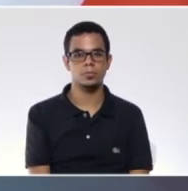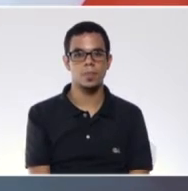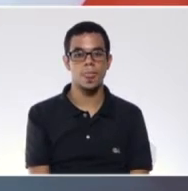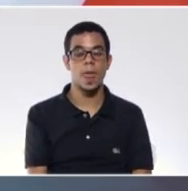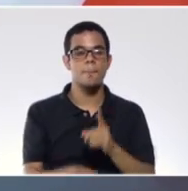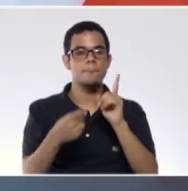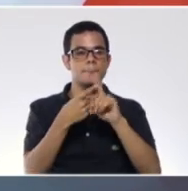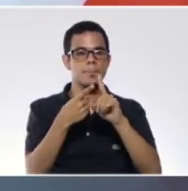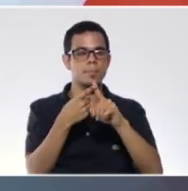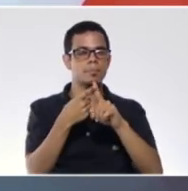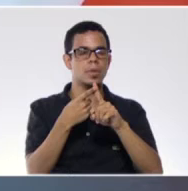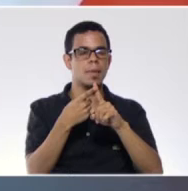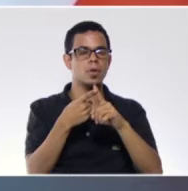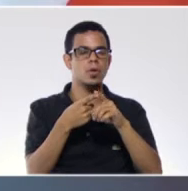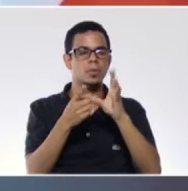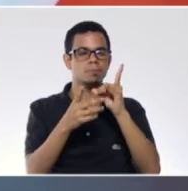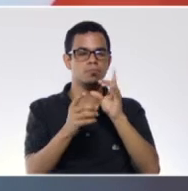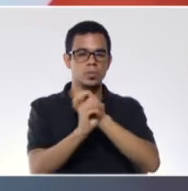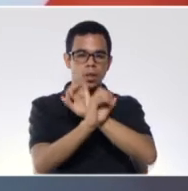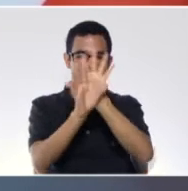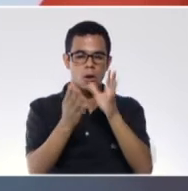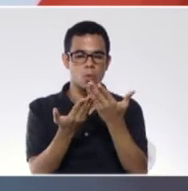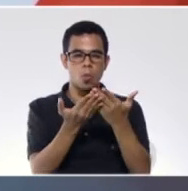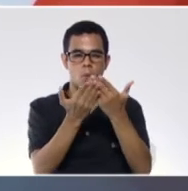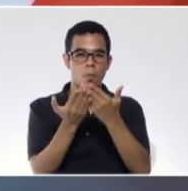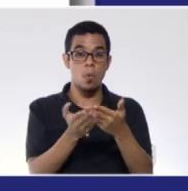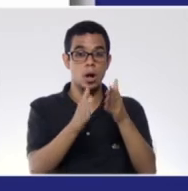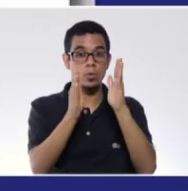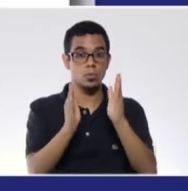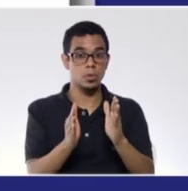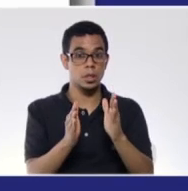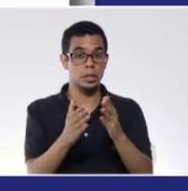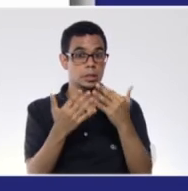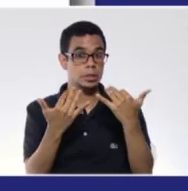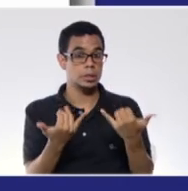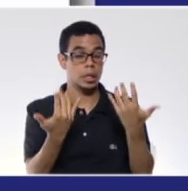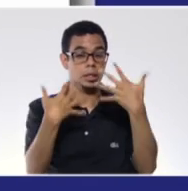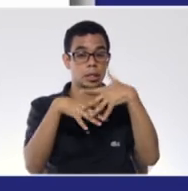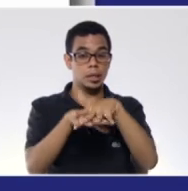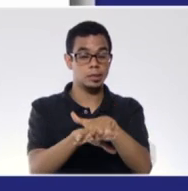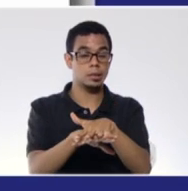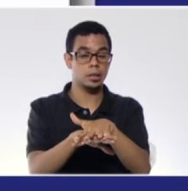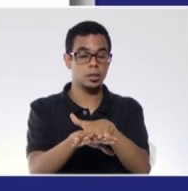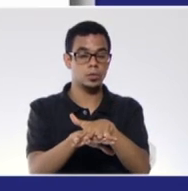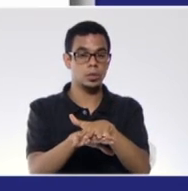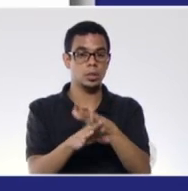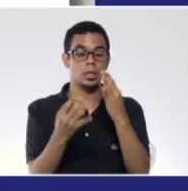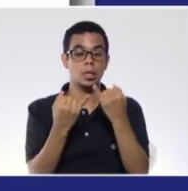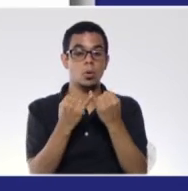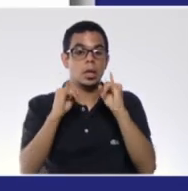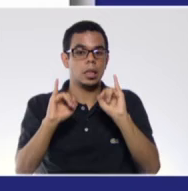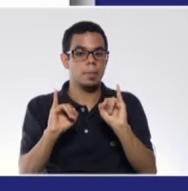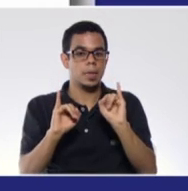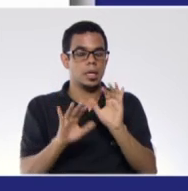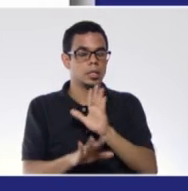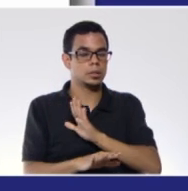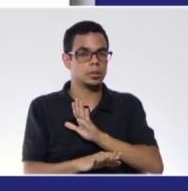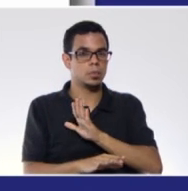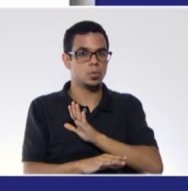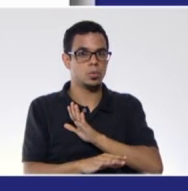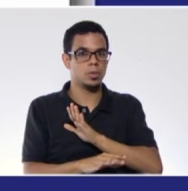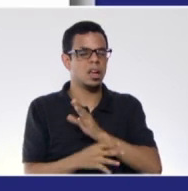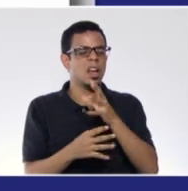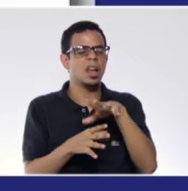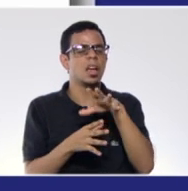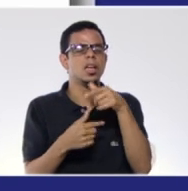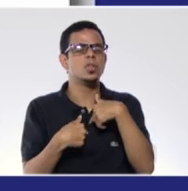que tener claridad como estudiante, pues estamos hablándole al estudiante integrado que ya tiene un nivel de autonomía, de independencia, es ¿qué entiendo